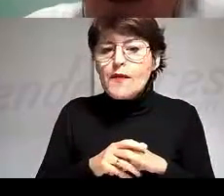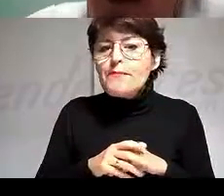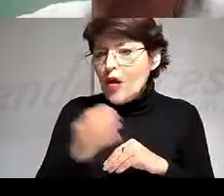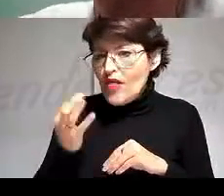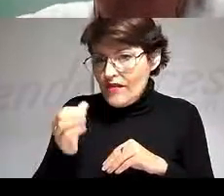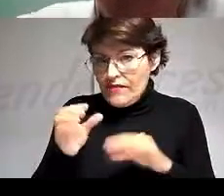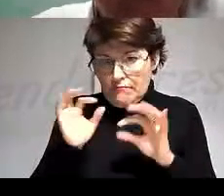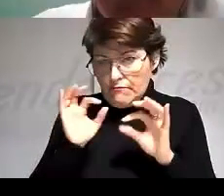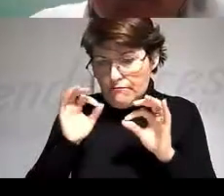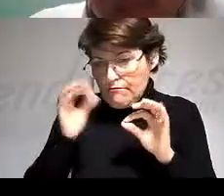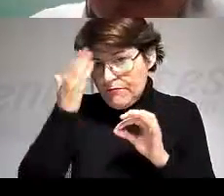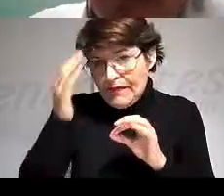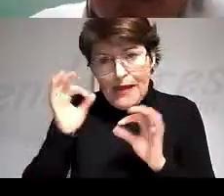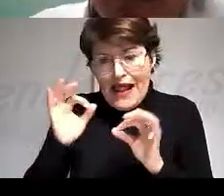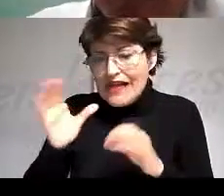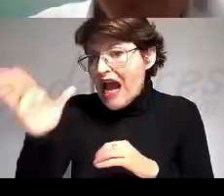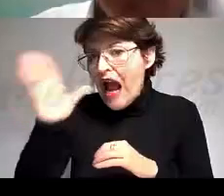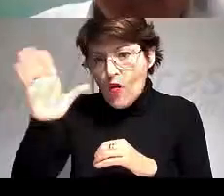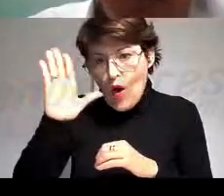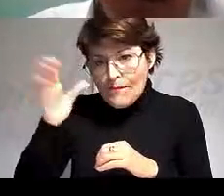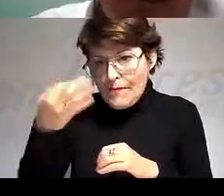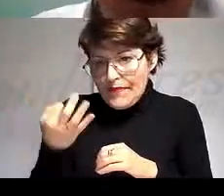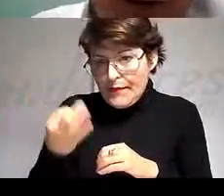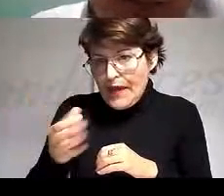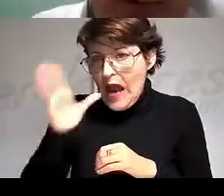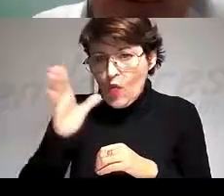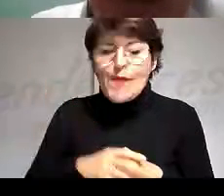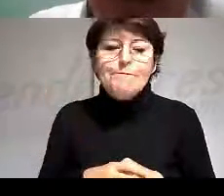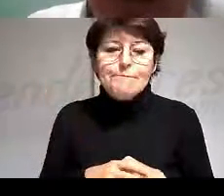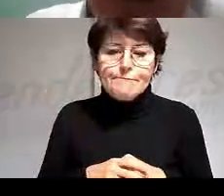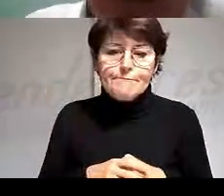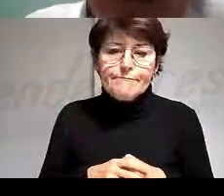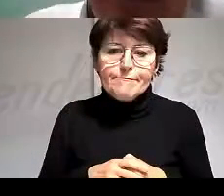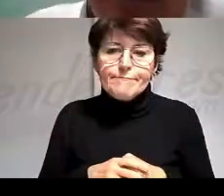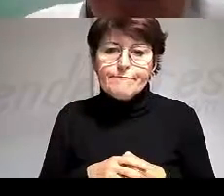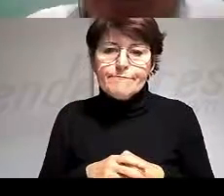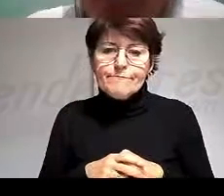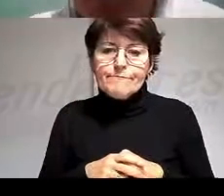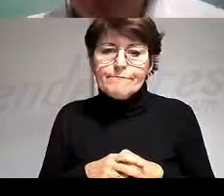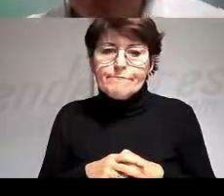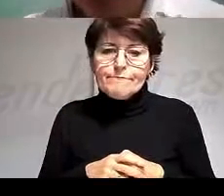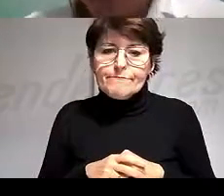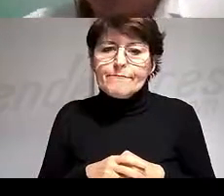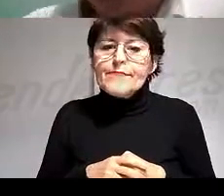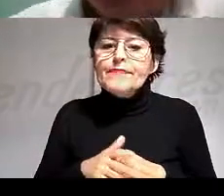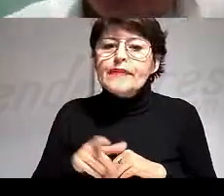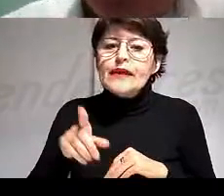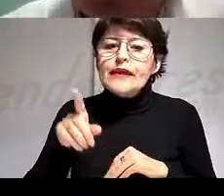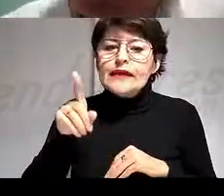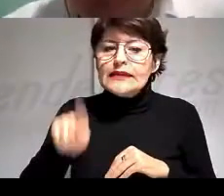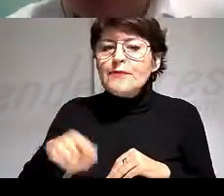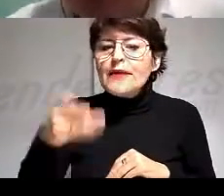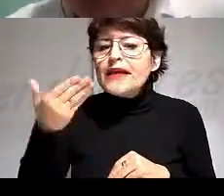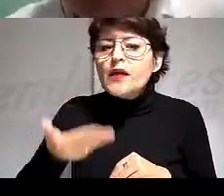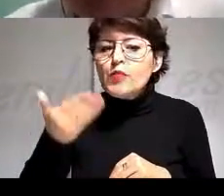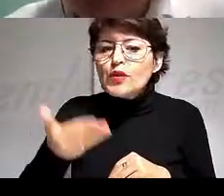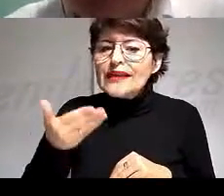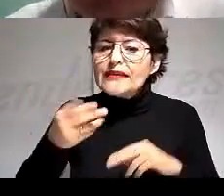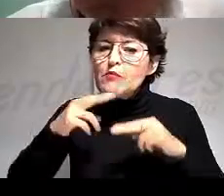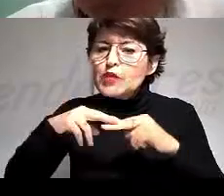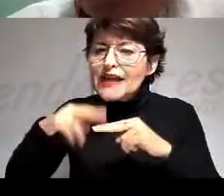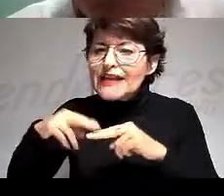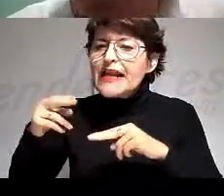agua la fuente de hidratación de nuestro cuerpo. Y es primordial, como veis aquí, un correcto aporte de proteínas,